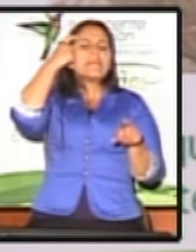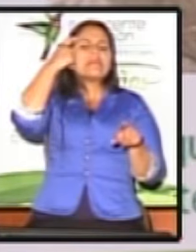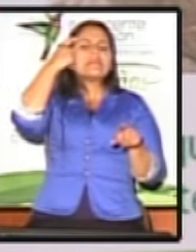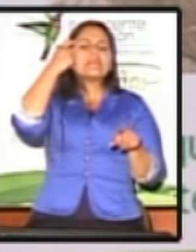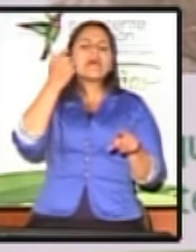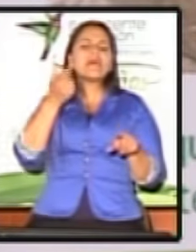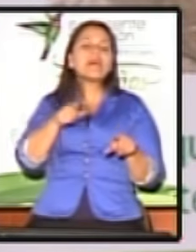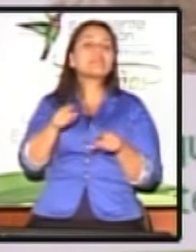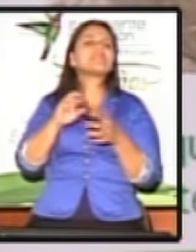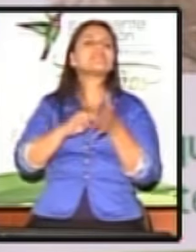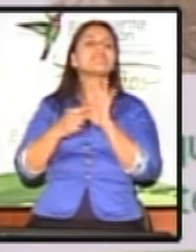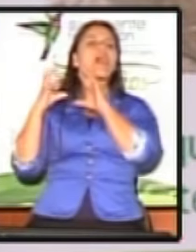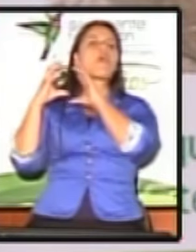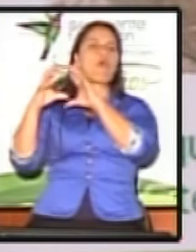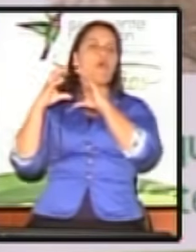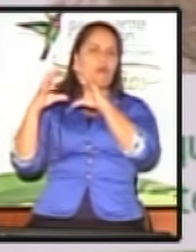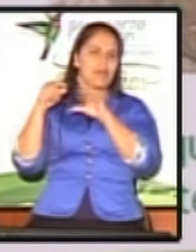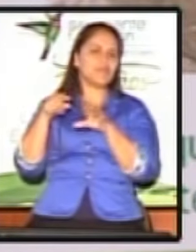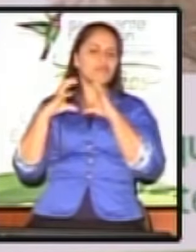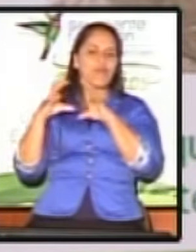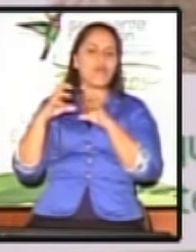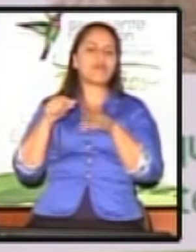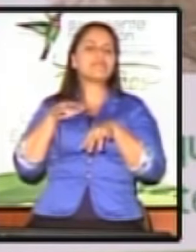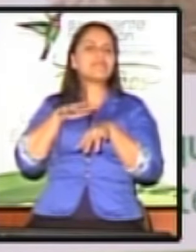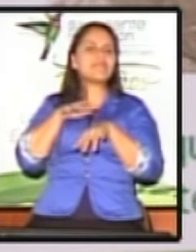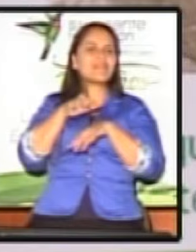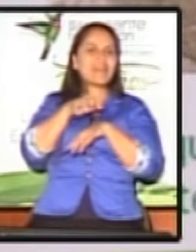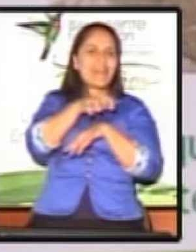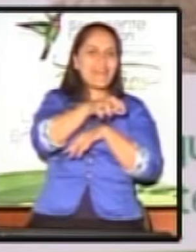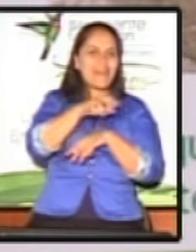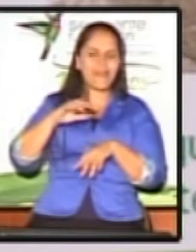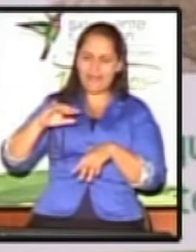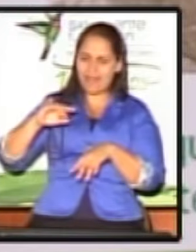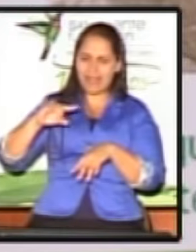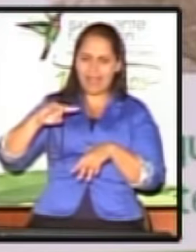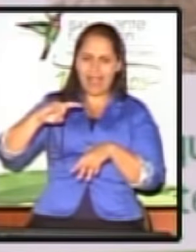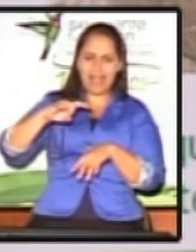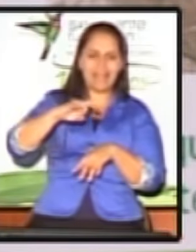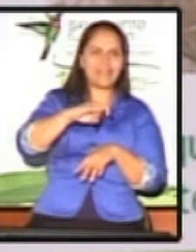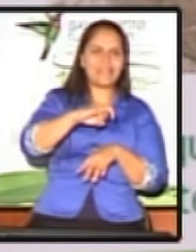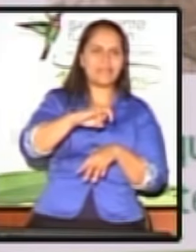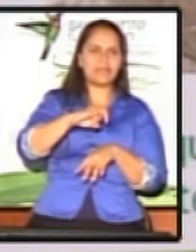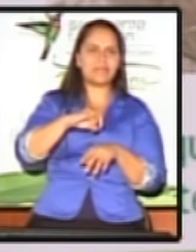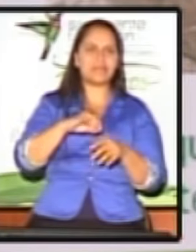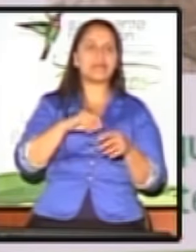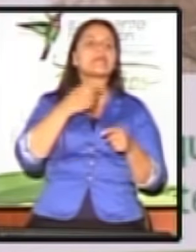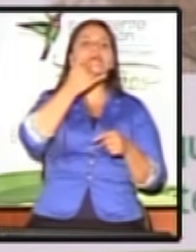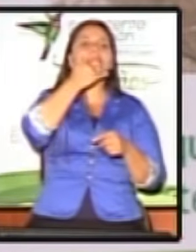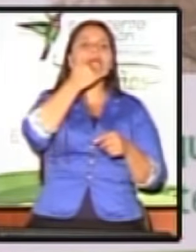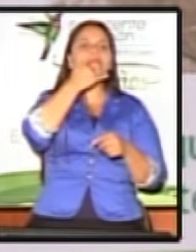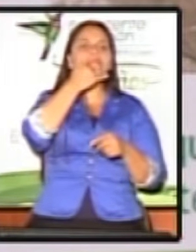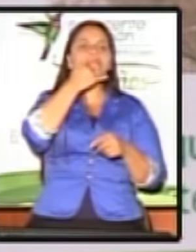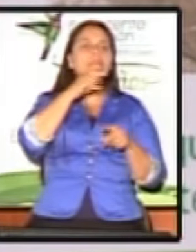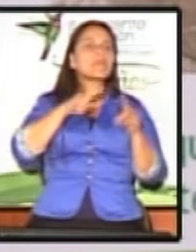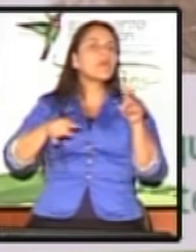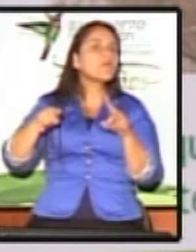coco y esto es un cangrejo. Resulta que la palabra cáncer se le mete a la gente en el coco